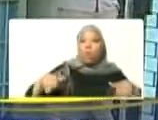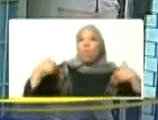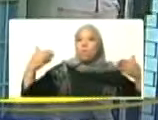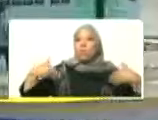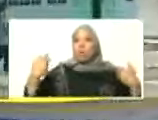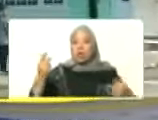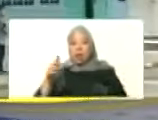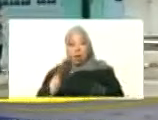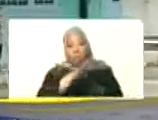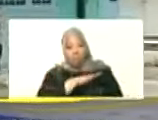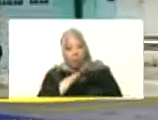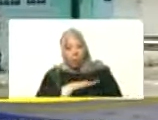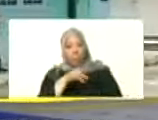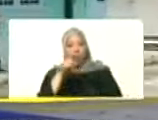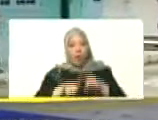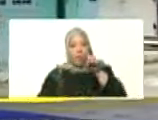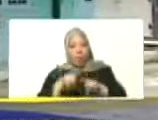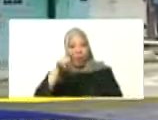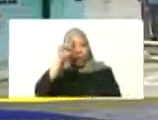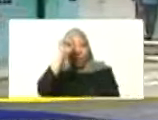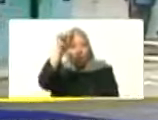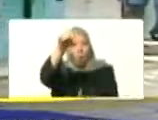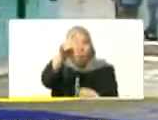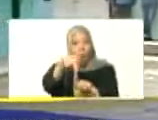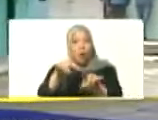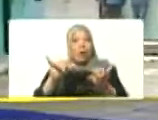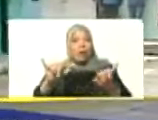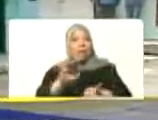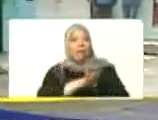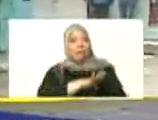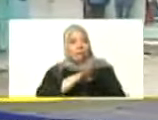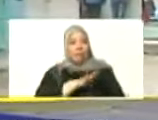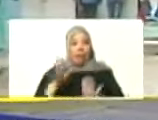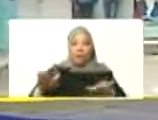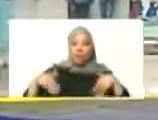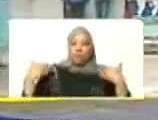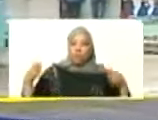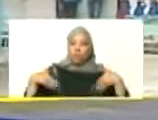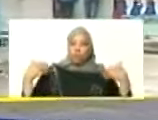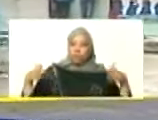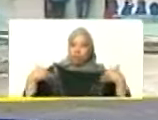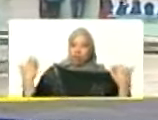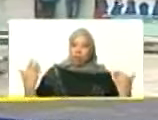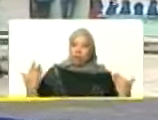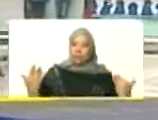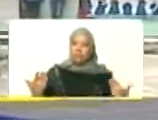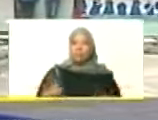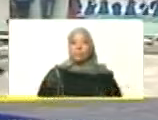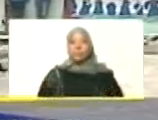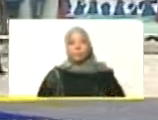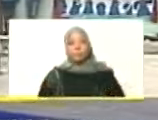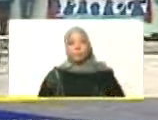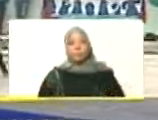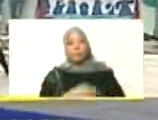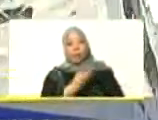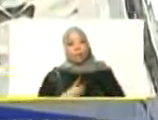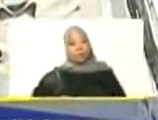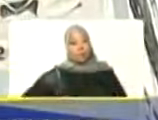propios fines, sus propios objetivos, su propia alma, pues, como poder popular. Mi comandante en jefe,